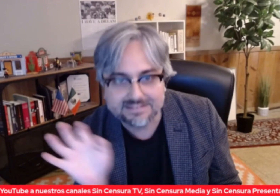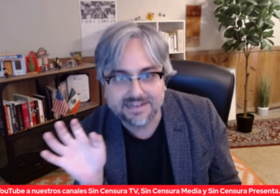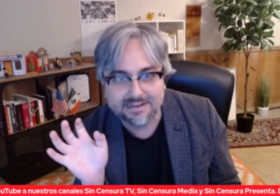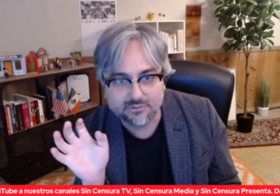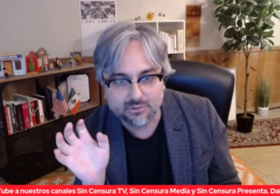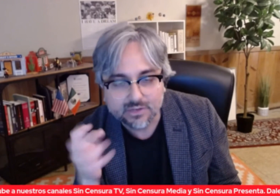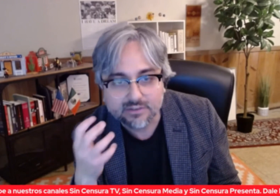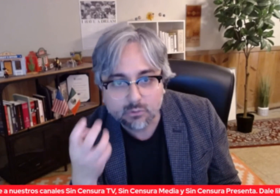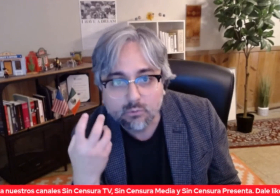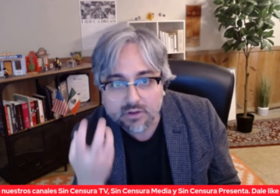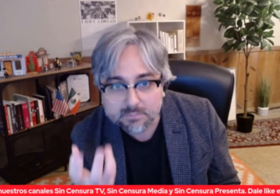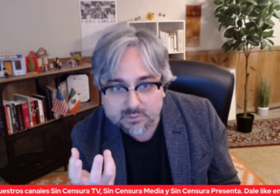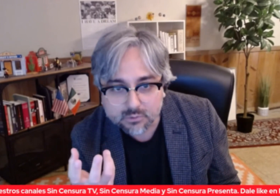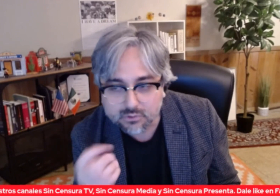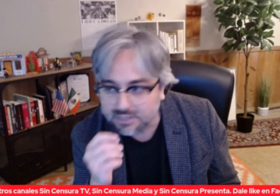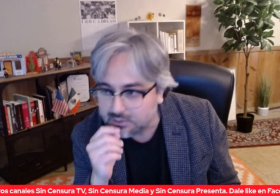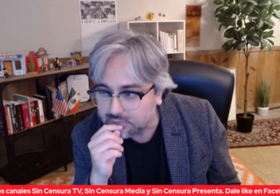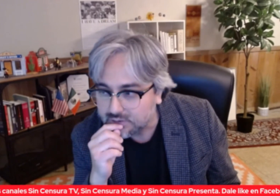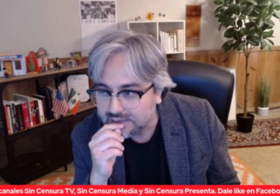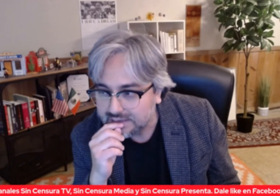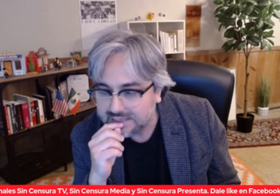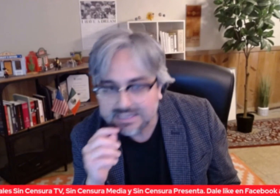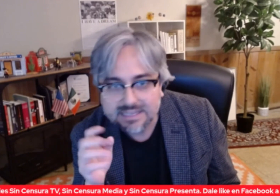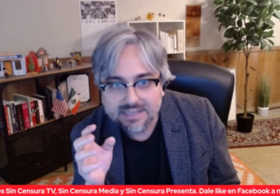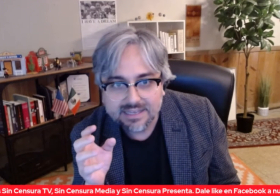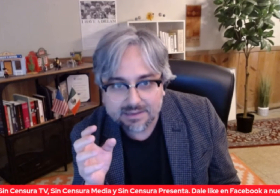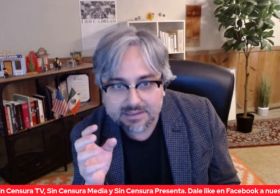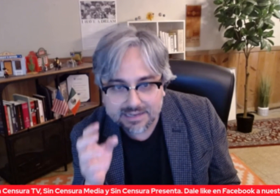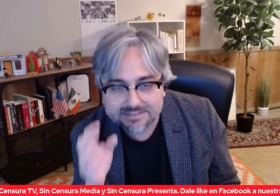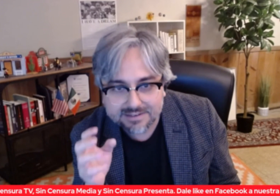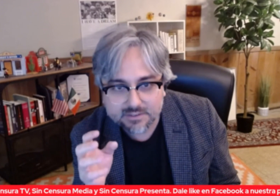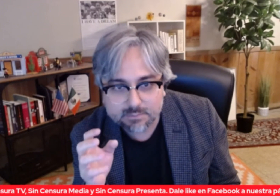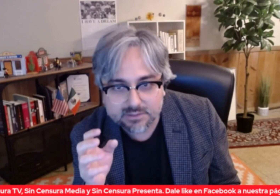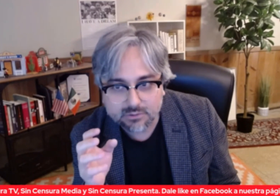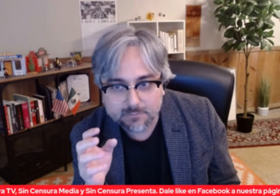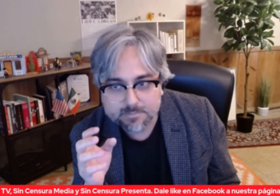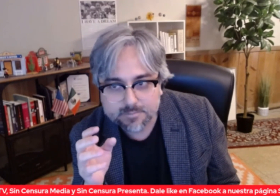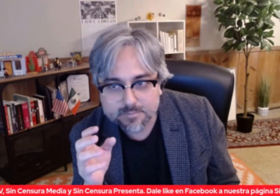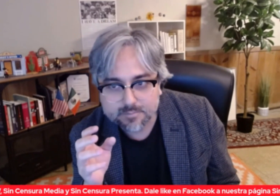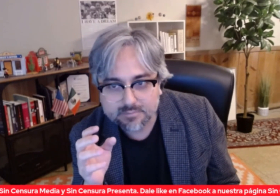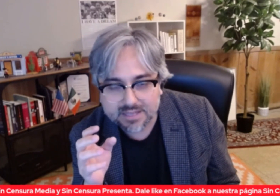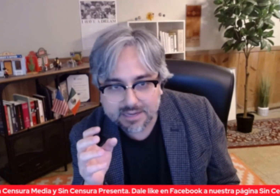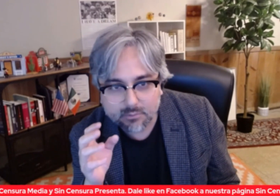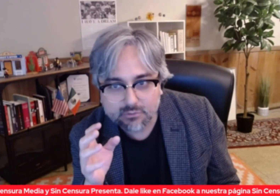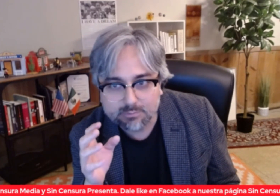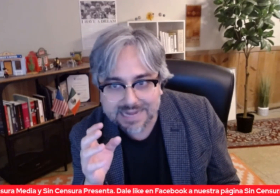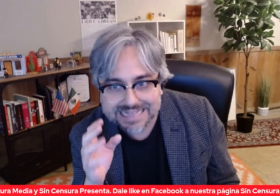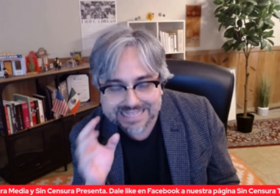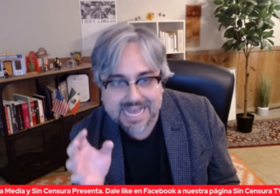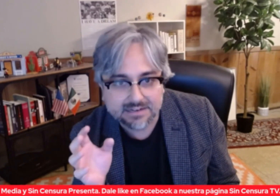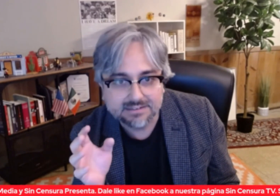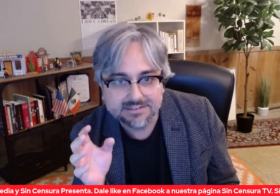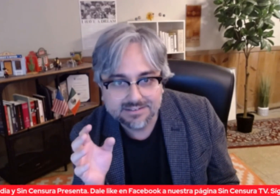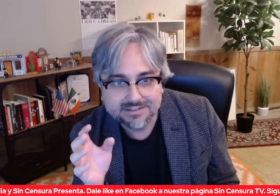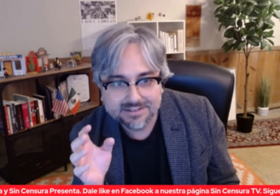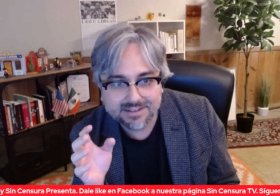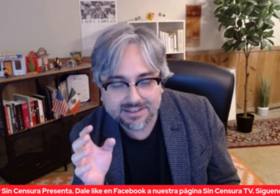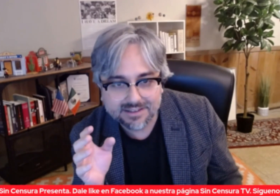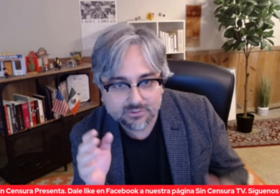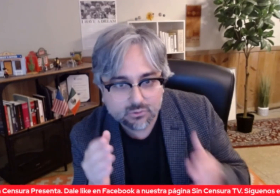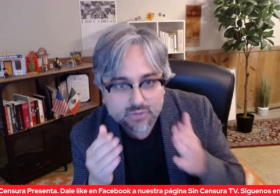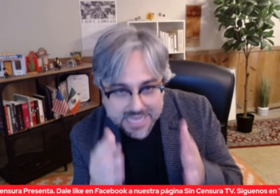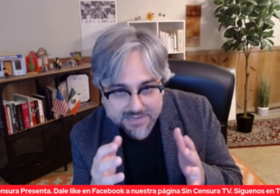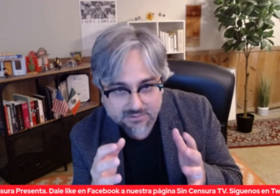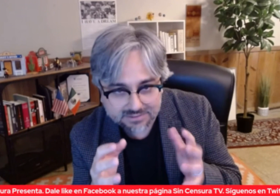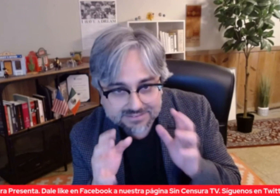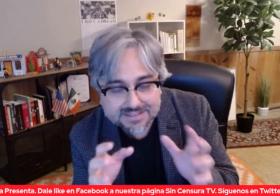queremos insistir en eso, ¿no? En que somos muy respetuosos de ellos y en este respeto queremos plantear